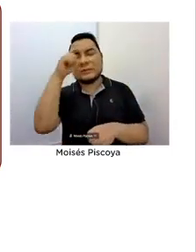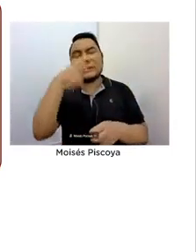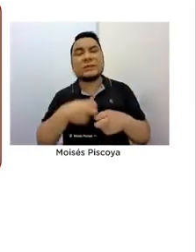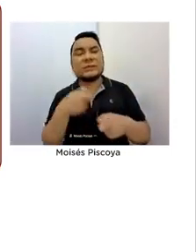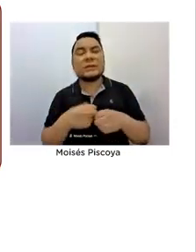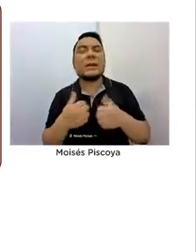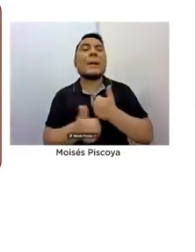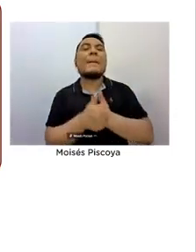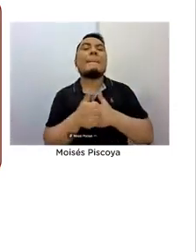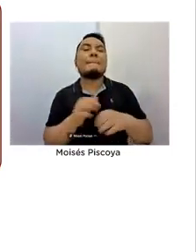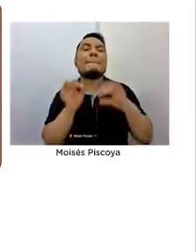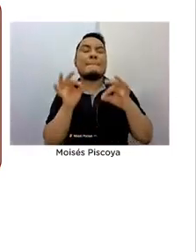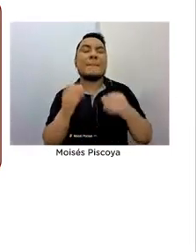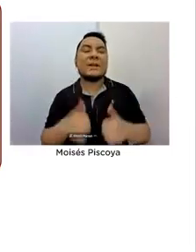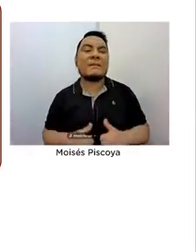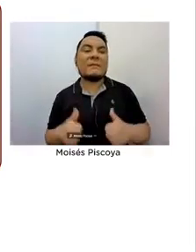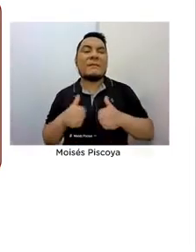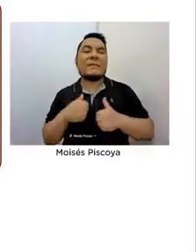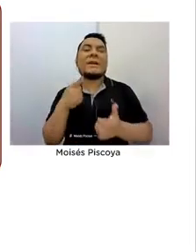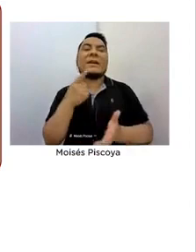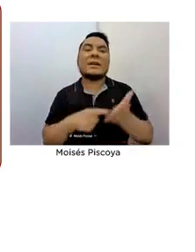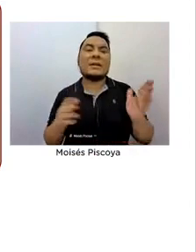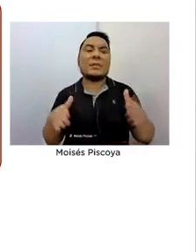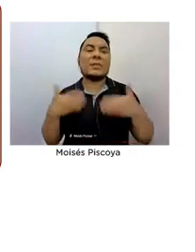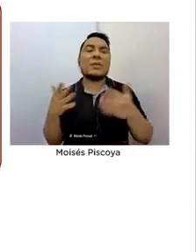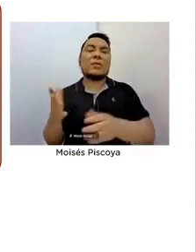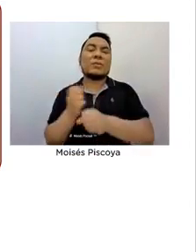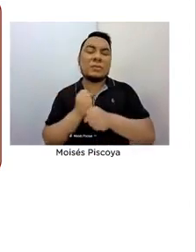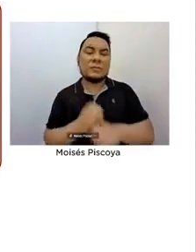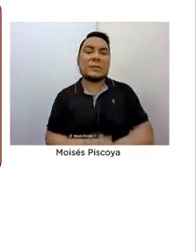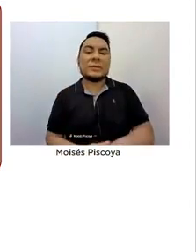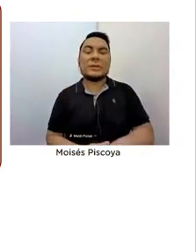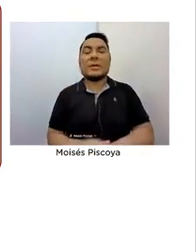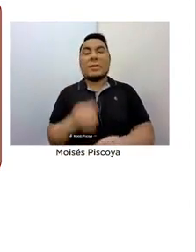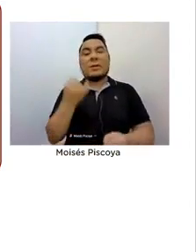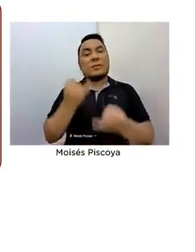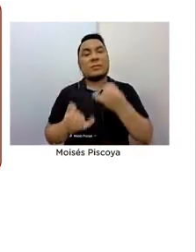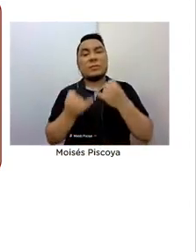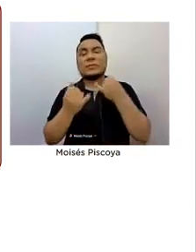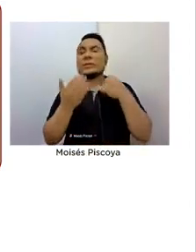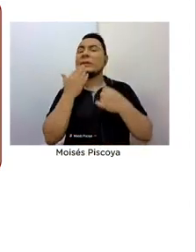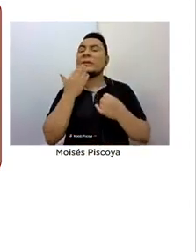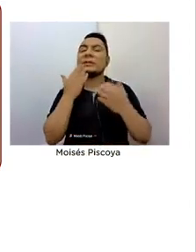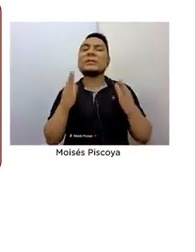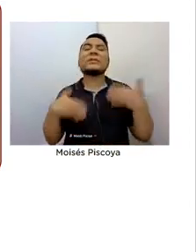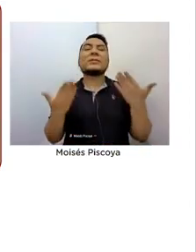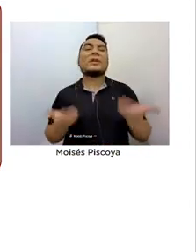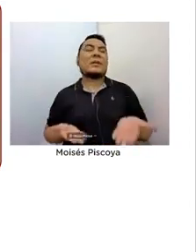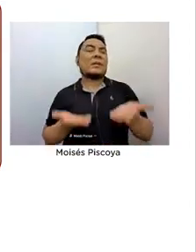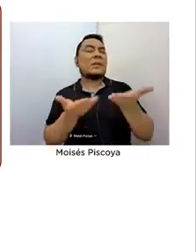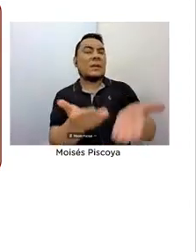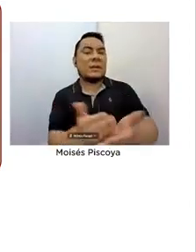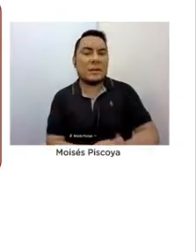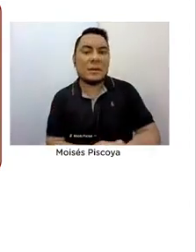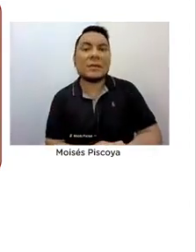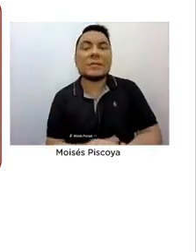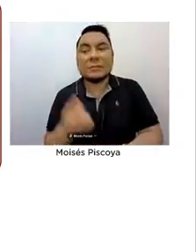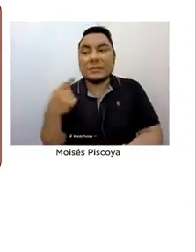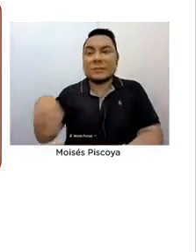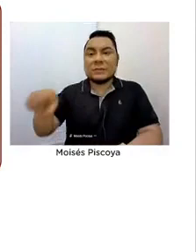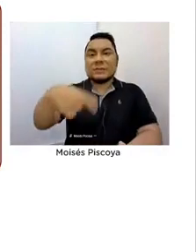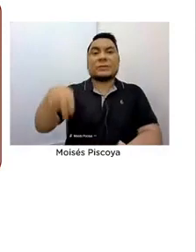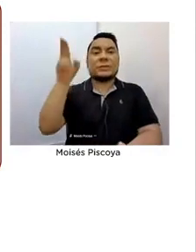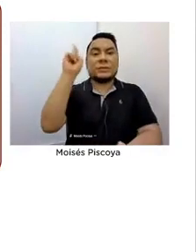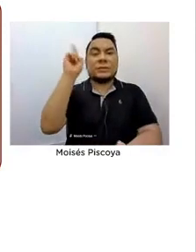en riesgo nuestra vida y qué medidas podemos tomar. Un último bloque, qué medidas podemos generar para que los